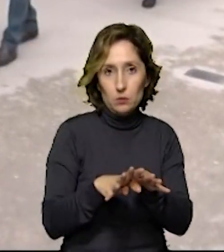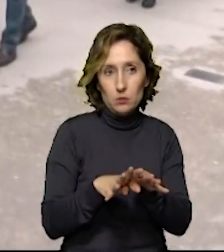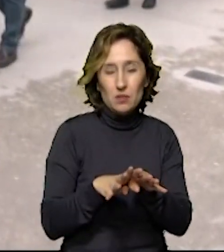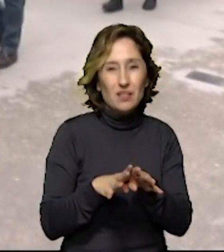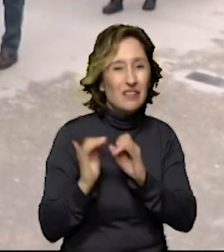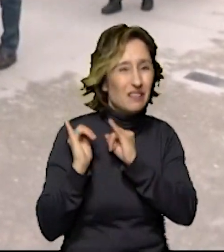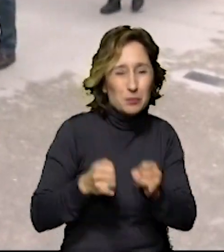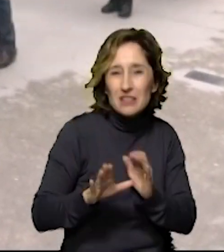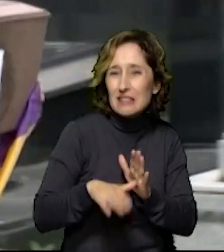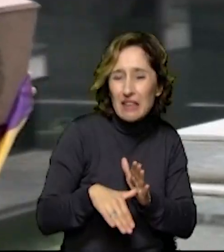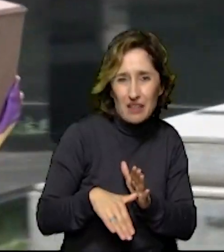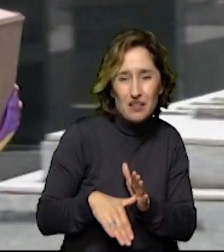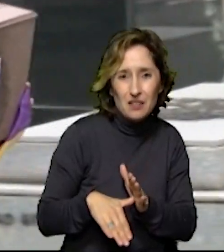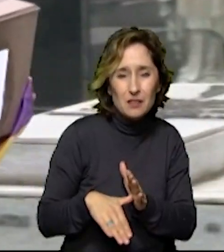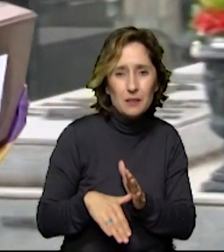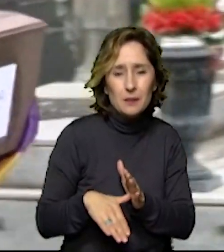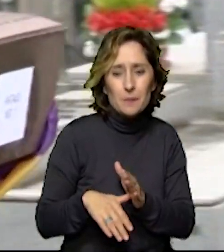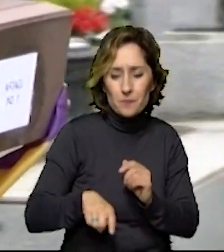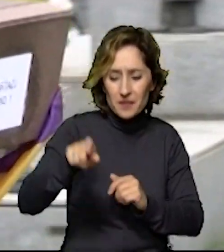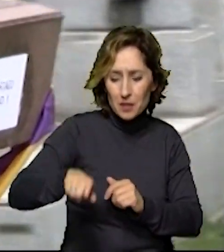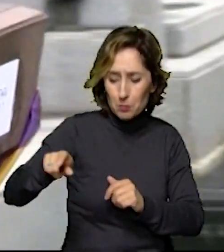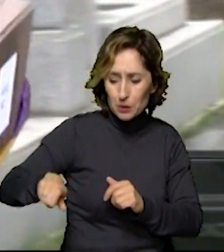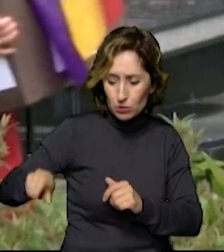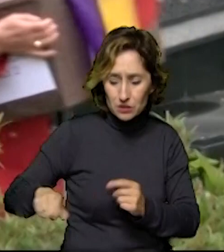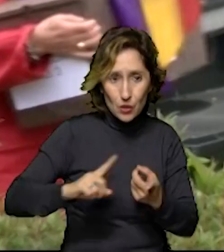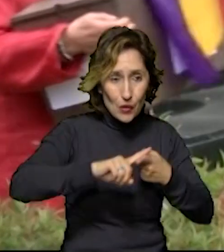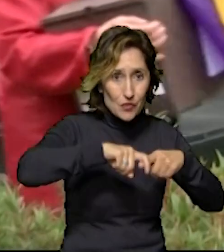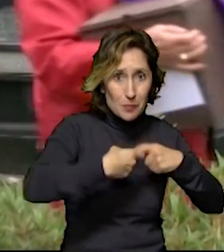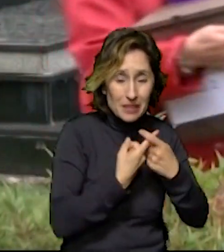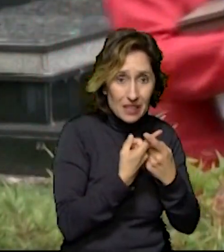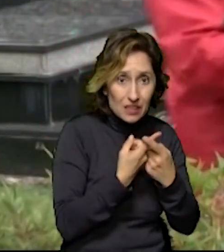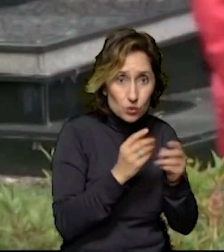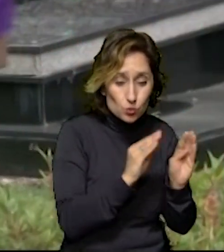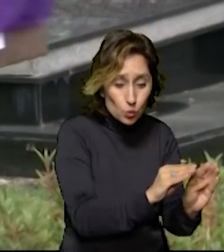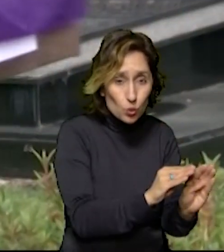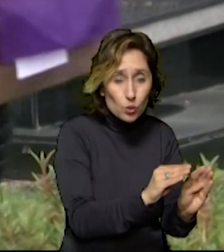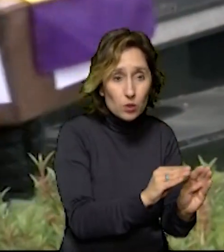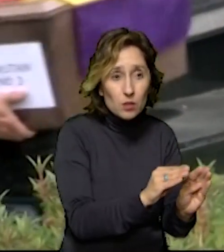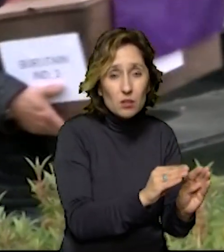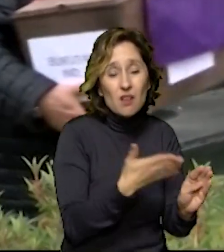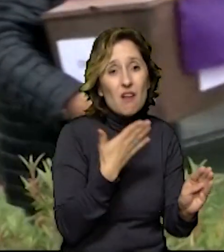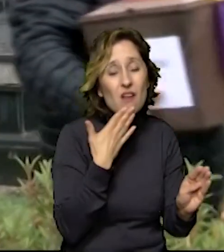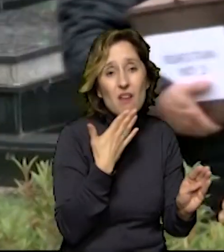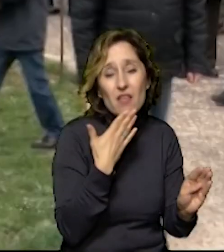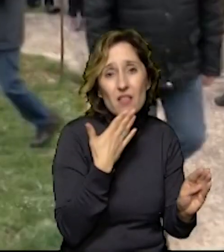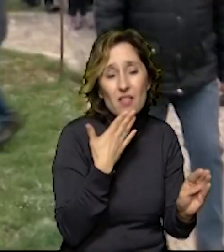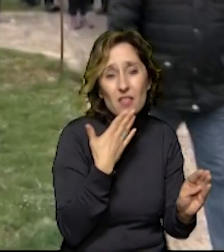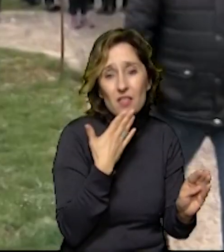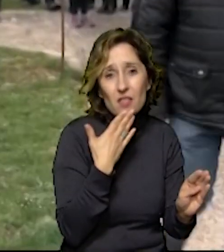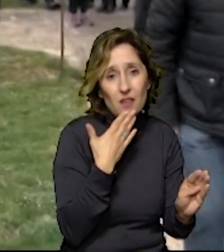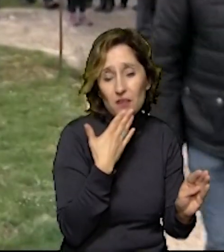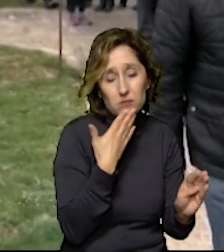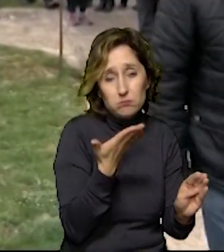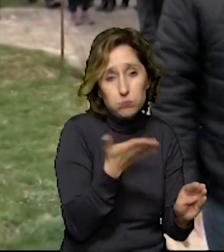generaciones de personas con familiares en cunetas que ya por su edad nos están